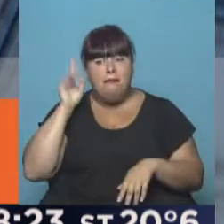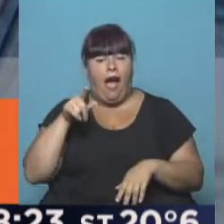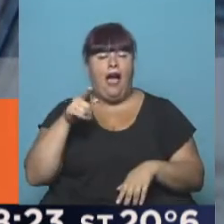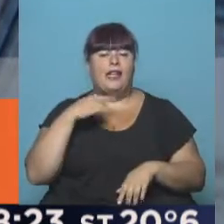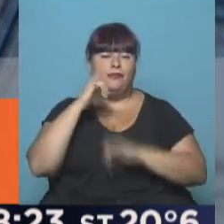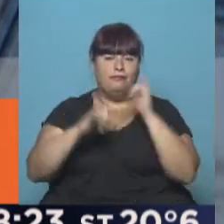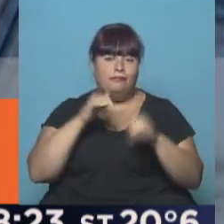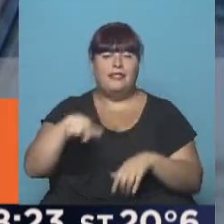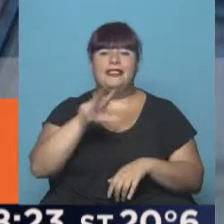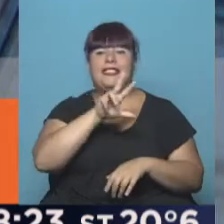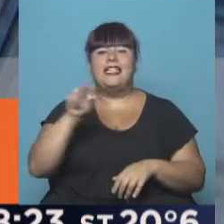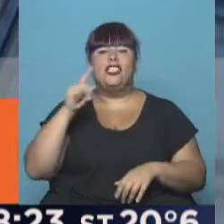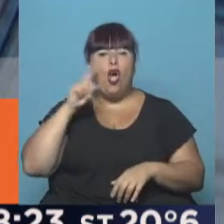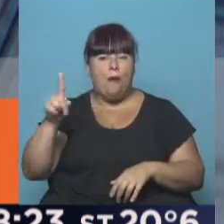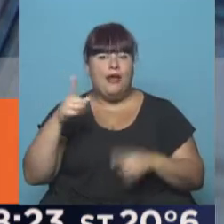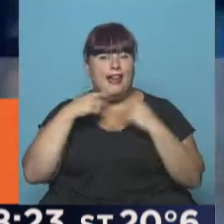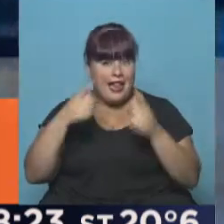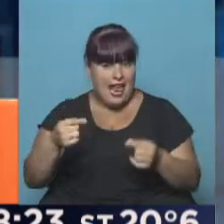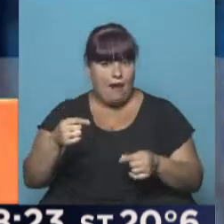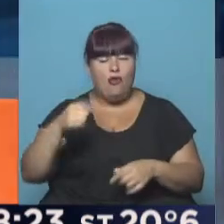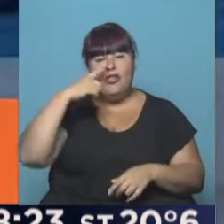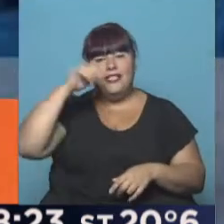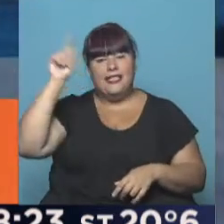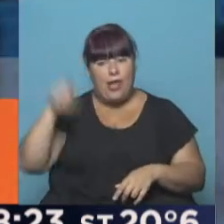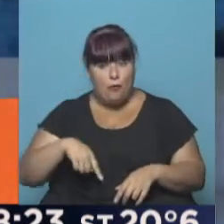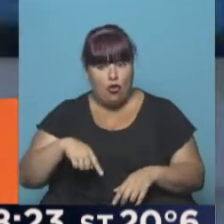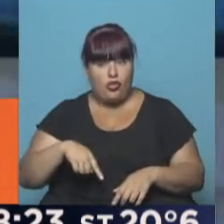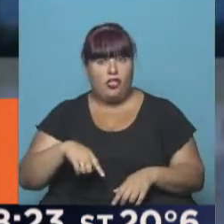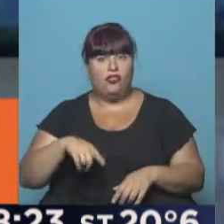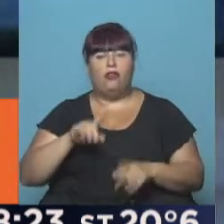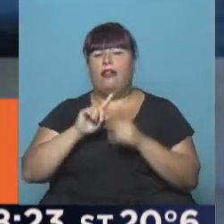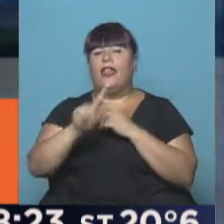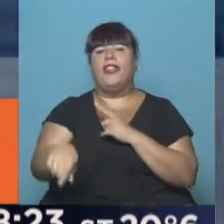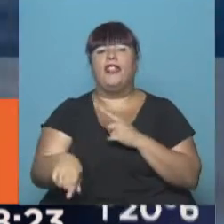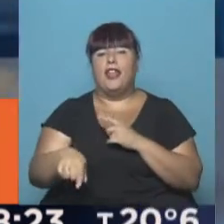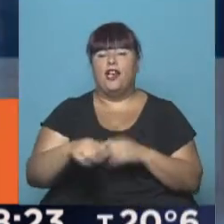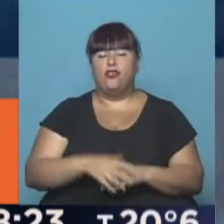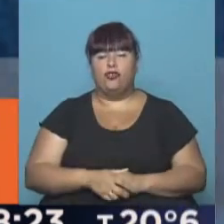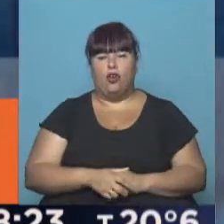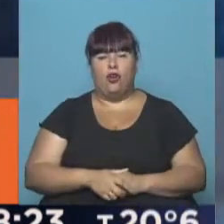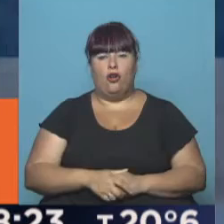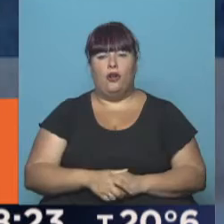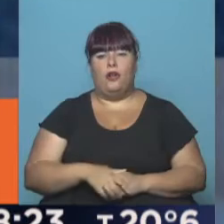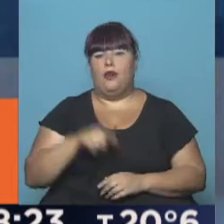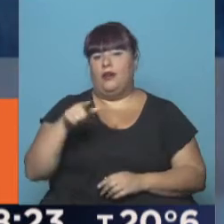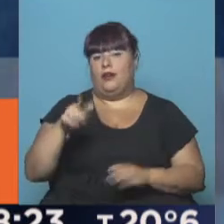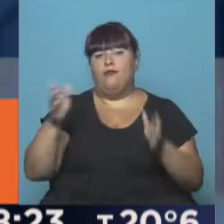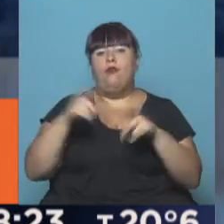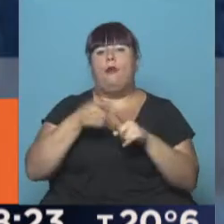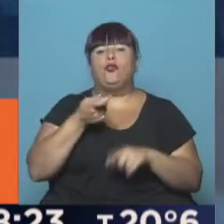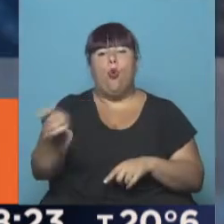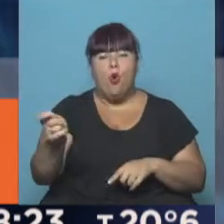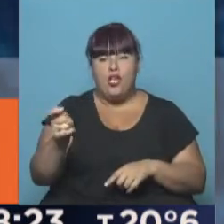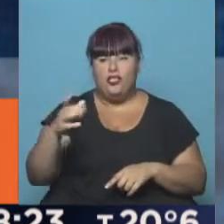deseamos de estos 300 mil reclamos el 70 por ciento pasó directamente a a la etapa judicial